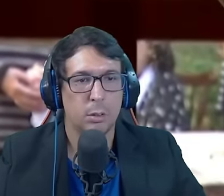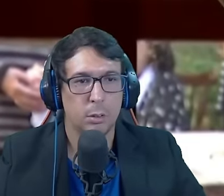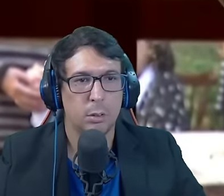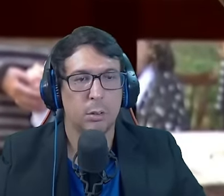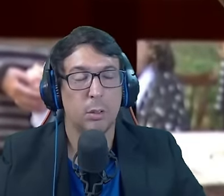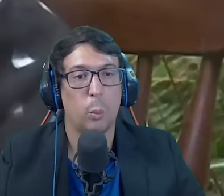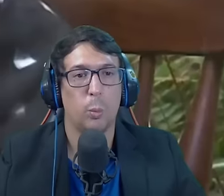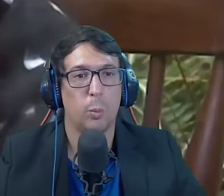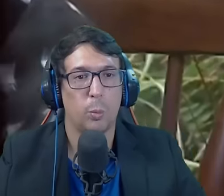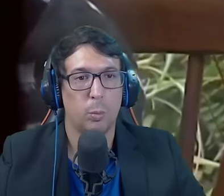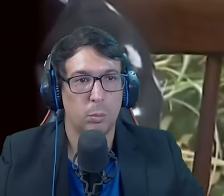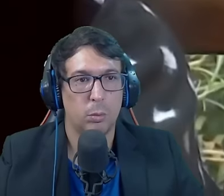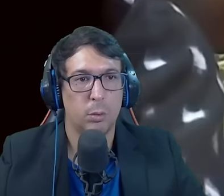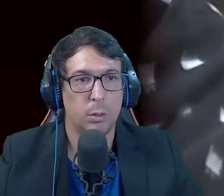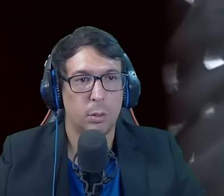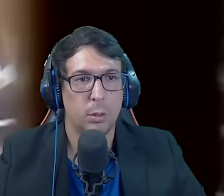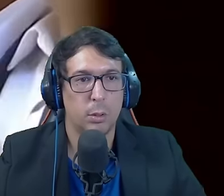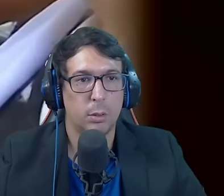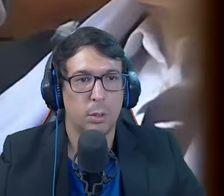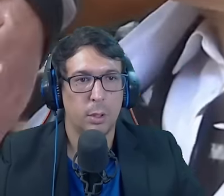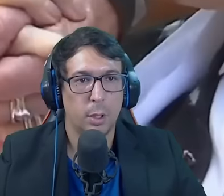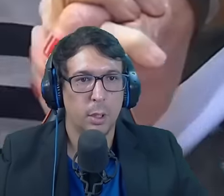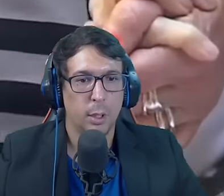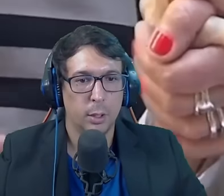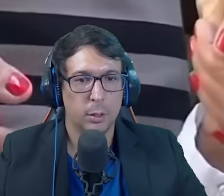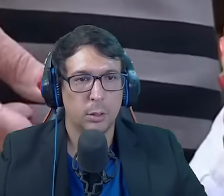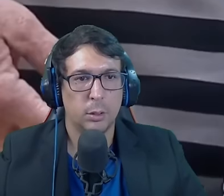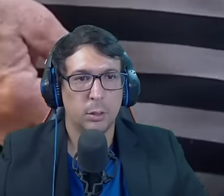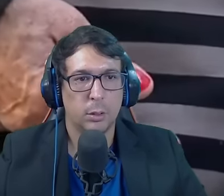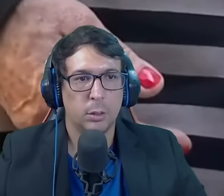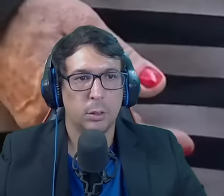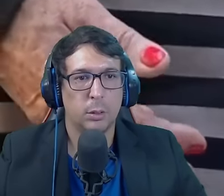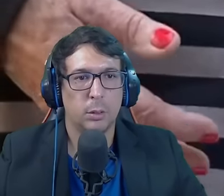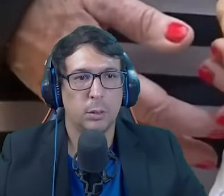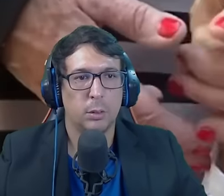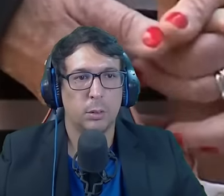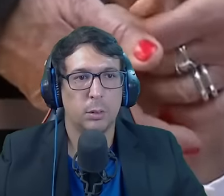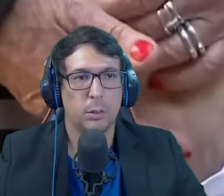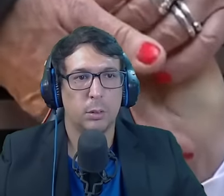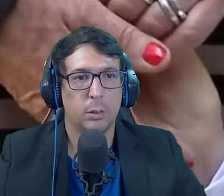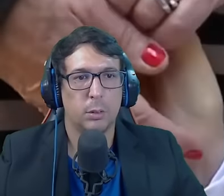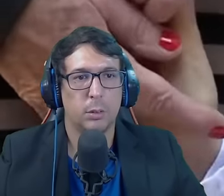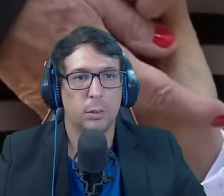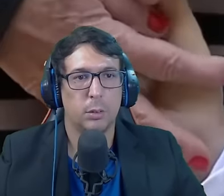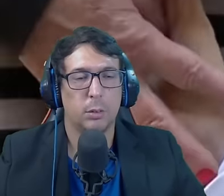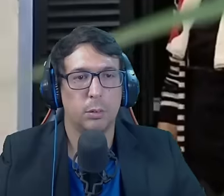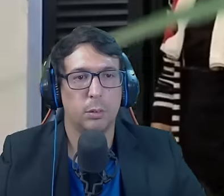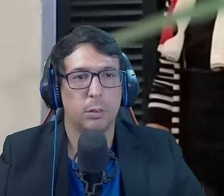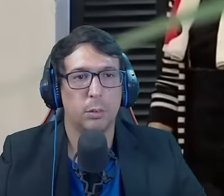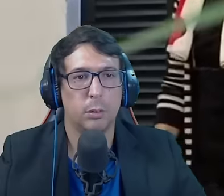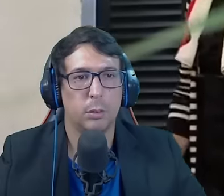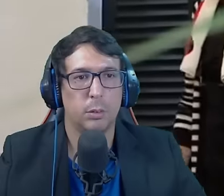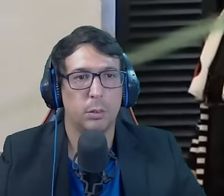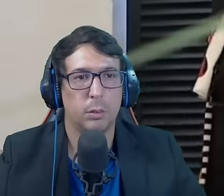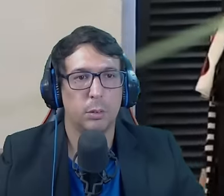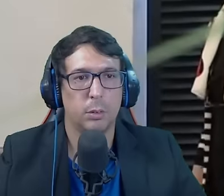esos recuerdos. Sin embargo, son sus hijas las que han heredado la historia que de sus labios alguna vez emanó. En las